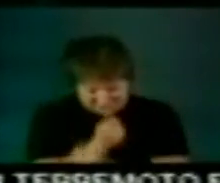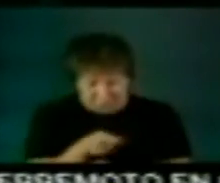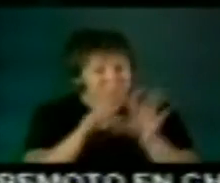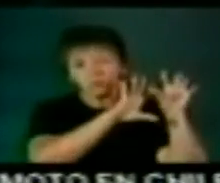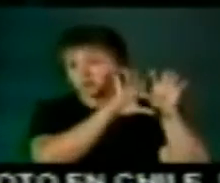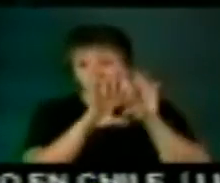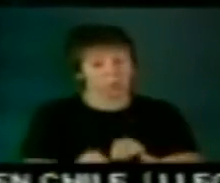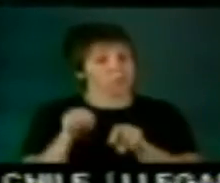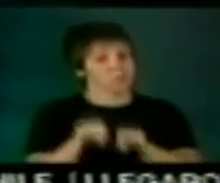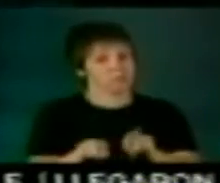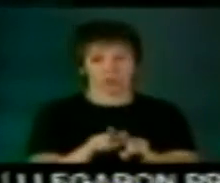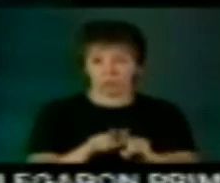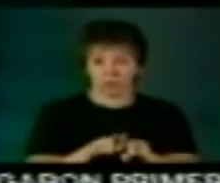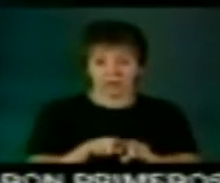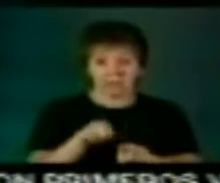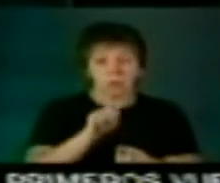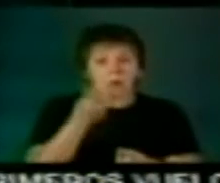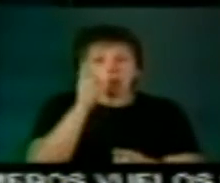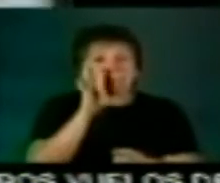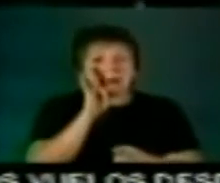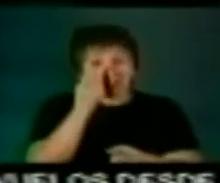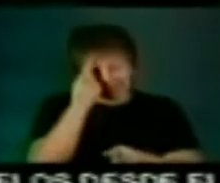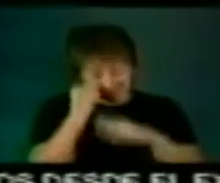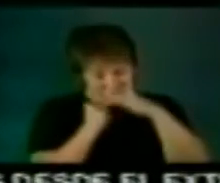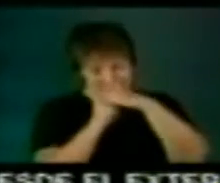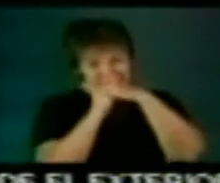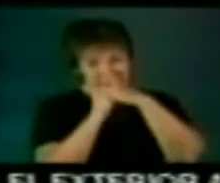deberíamos permitir que esa madre nos siga esperando.